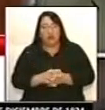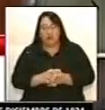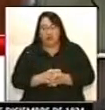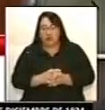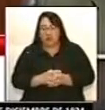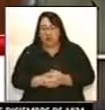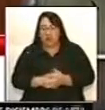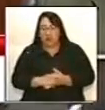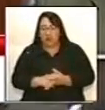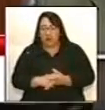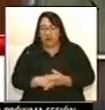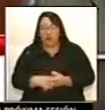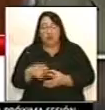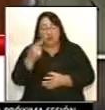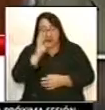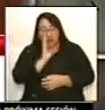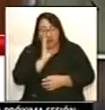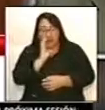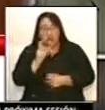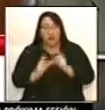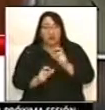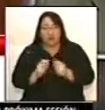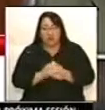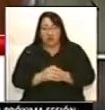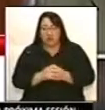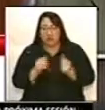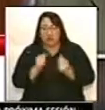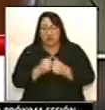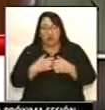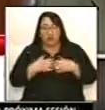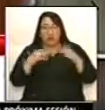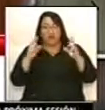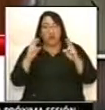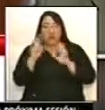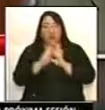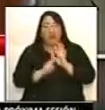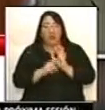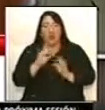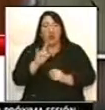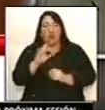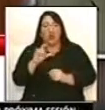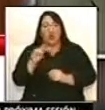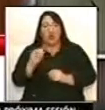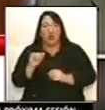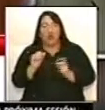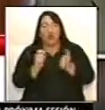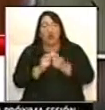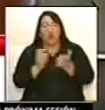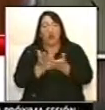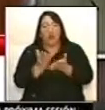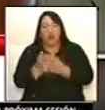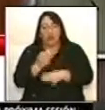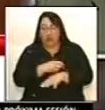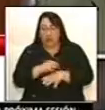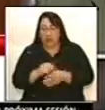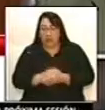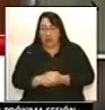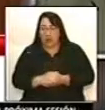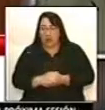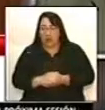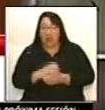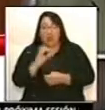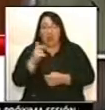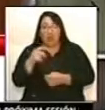para hablar con la gente, por ejemplo en mi caso en la región Ucayali, hablar con los colegios profesionales, Cámara